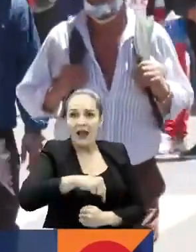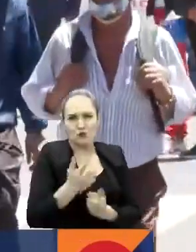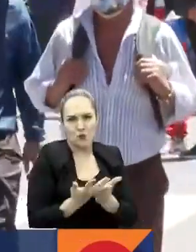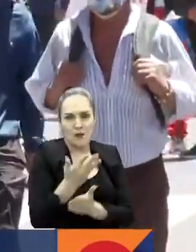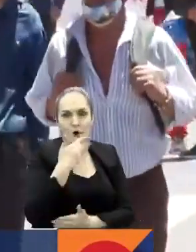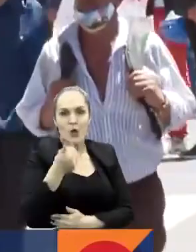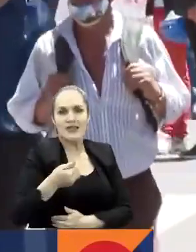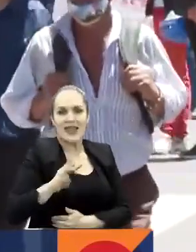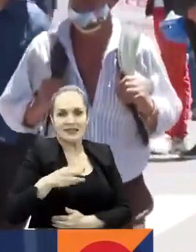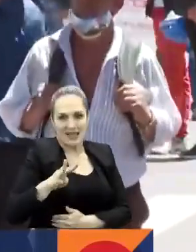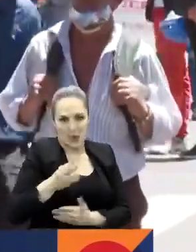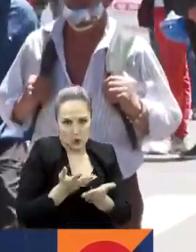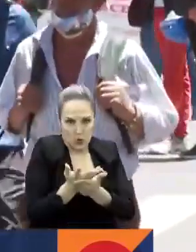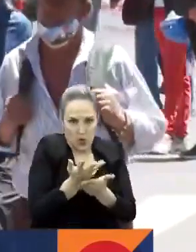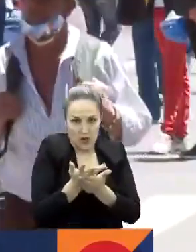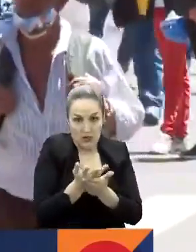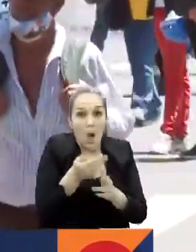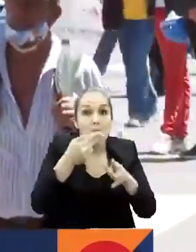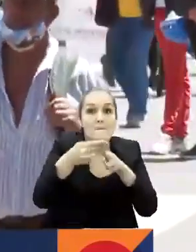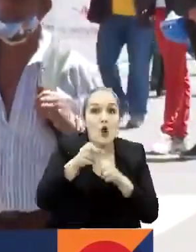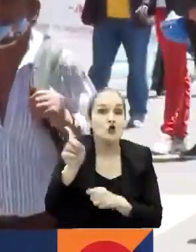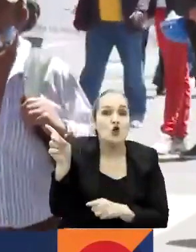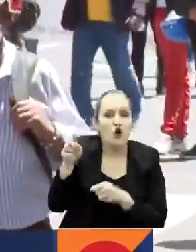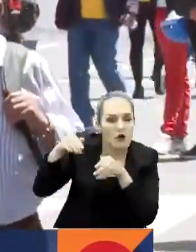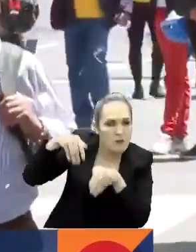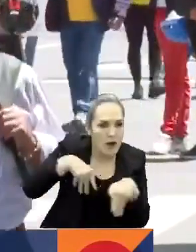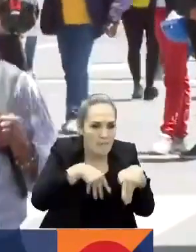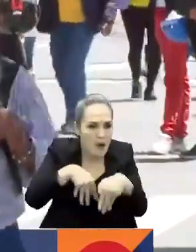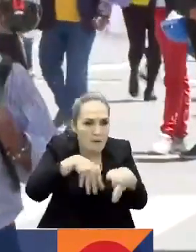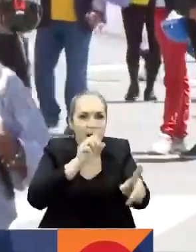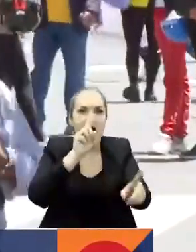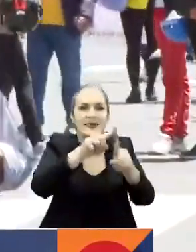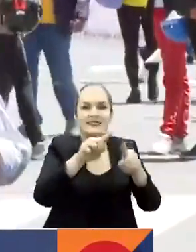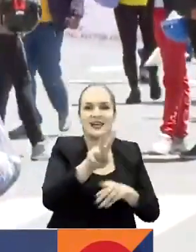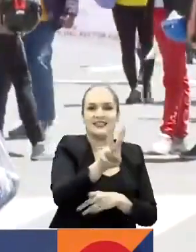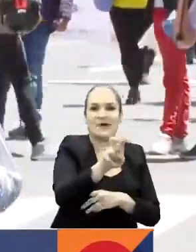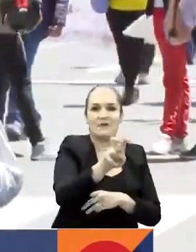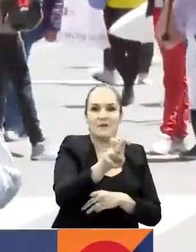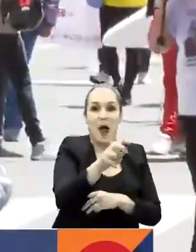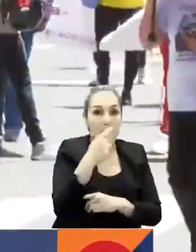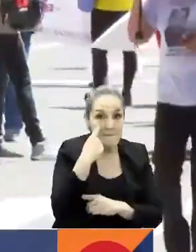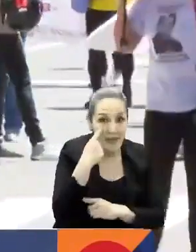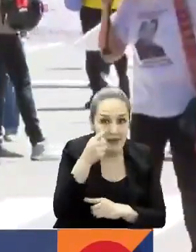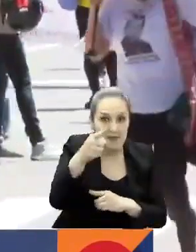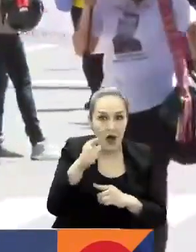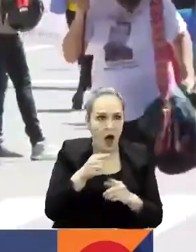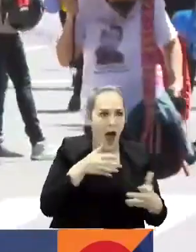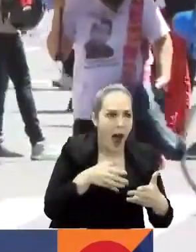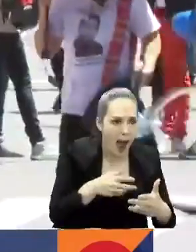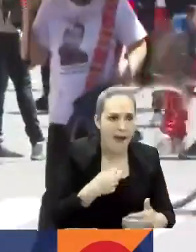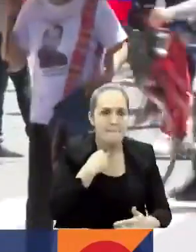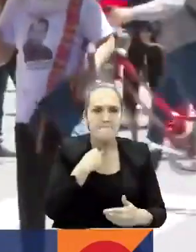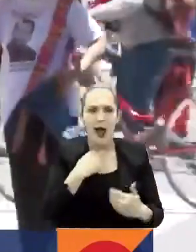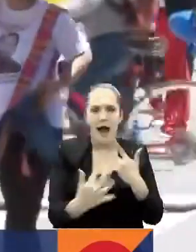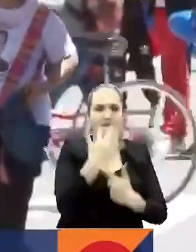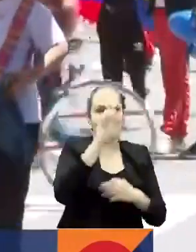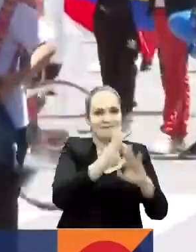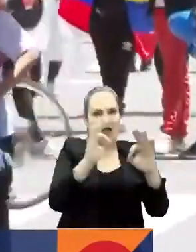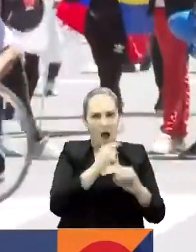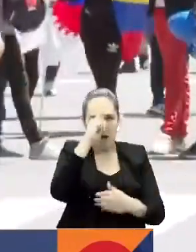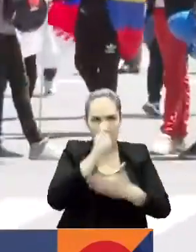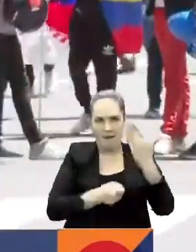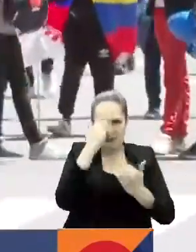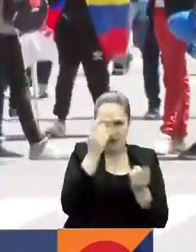breves minutos tomarán la carrera séptima hasta llegar a la Plaza de Bolívar para que también estén muy pendientes si se piensan movilizar por uno de estos puntos al